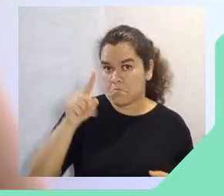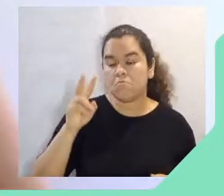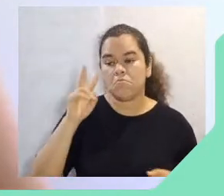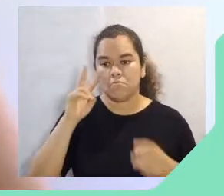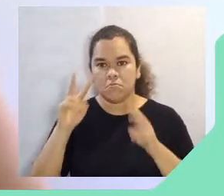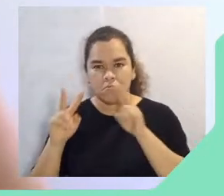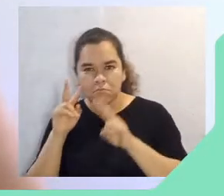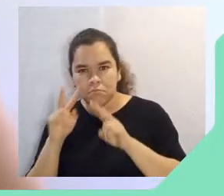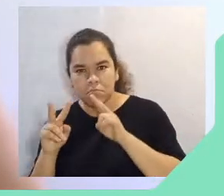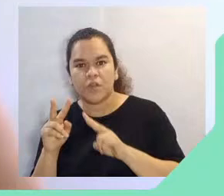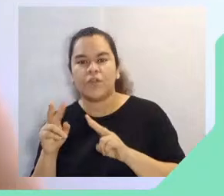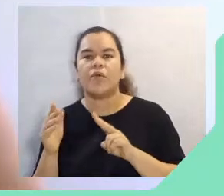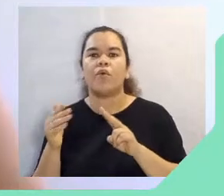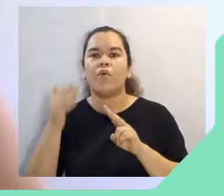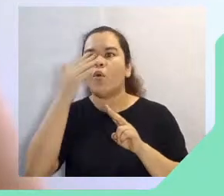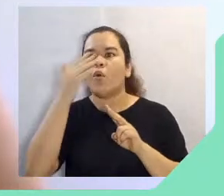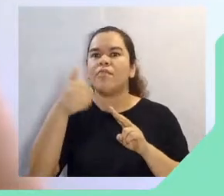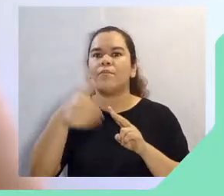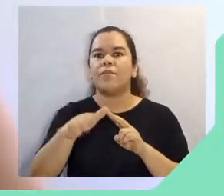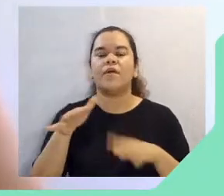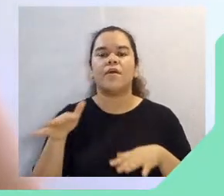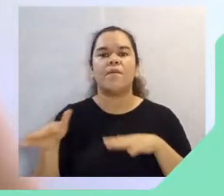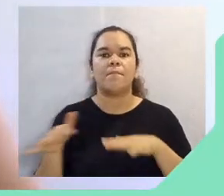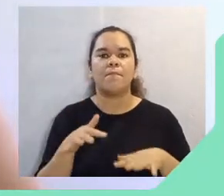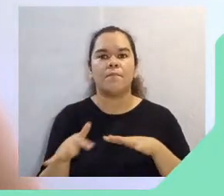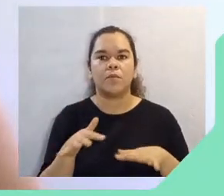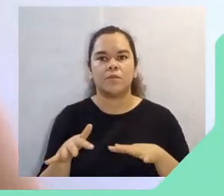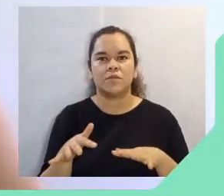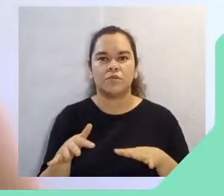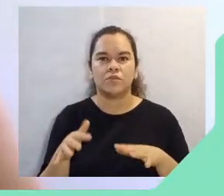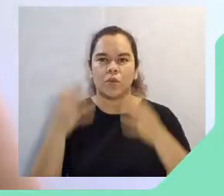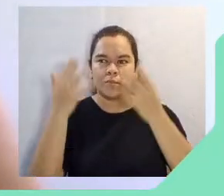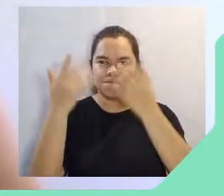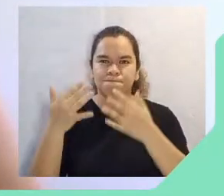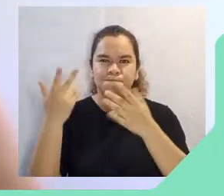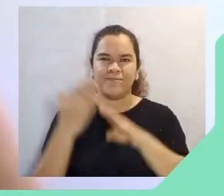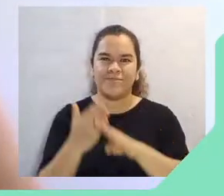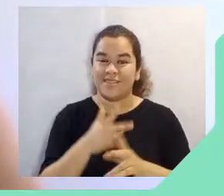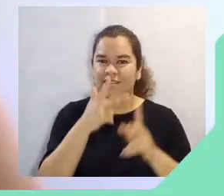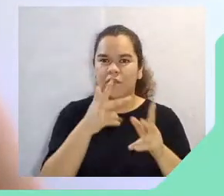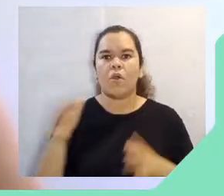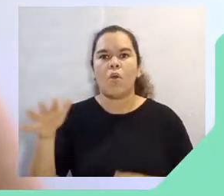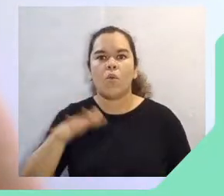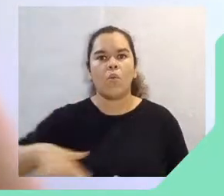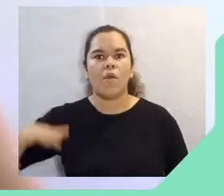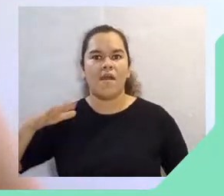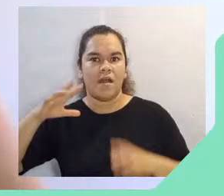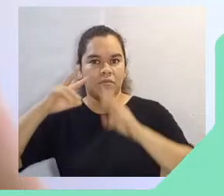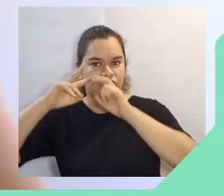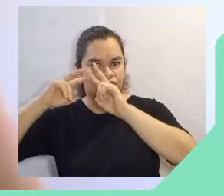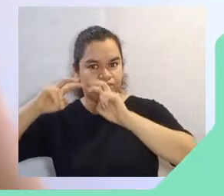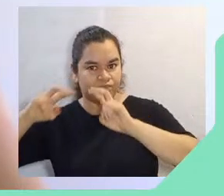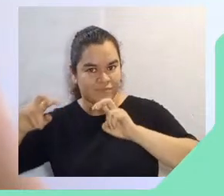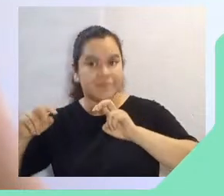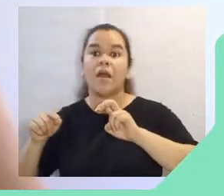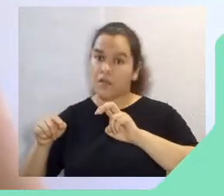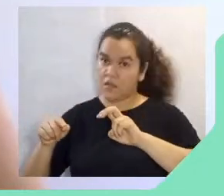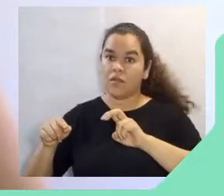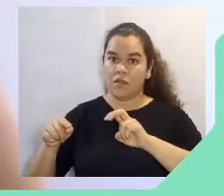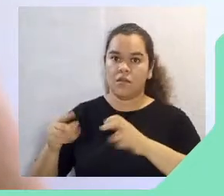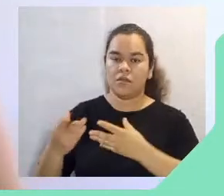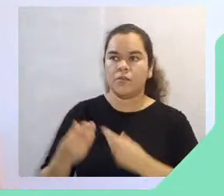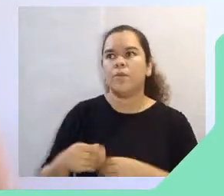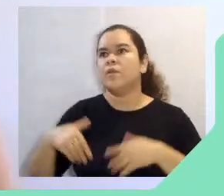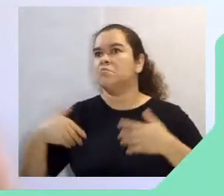por ejemplo, trabajar en algún momento, como lo mencionó ella, en algún grupo de investigación o el desarrollo de